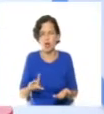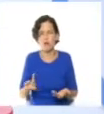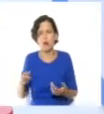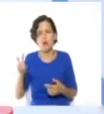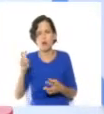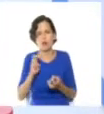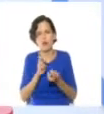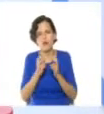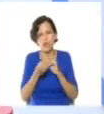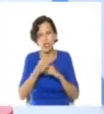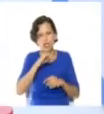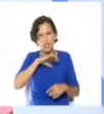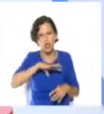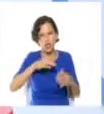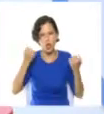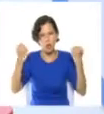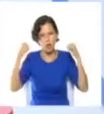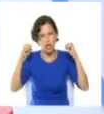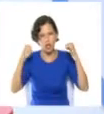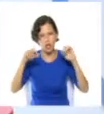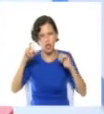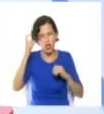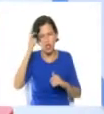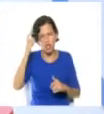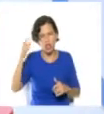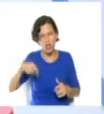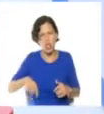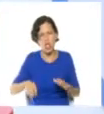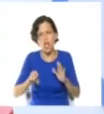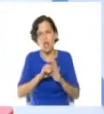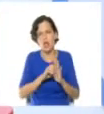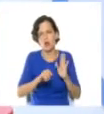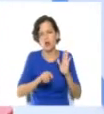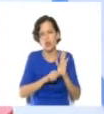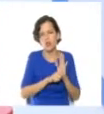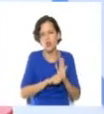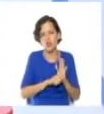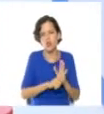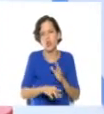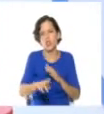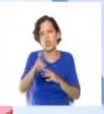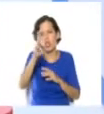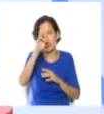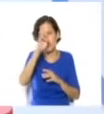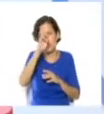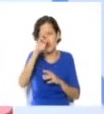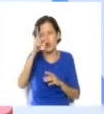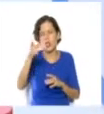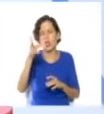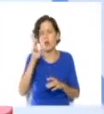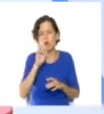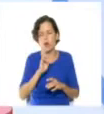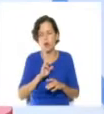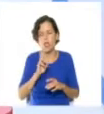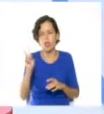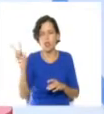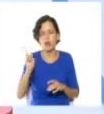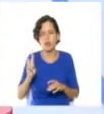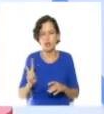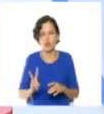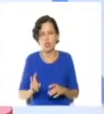referente teórico práctico del día de hoy, que es la Constitución de la República Bolivariana